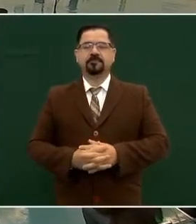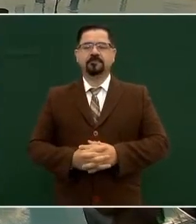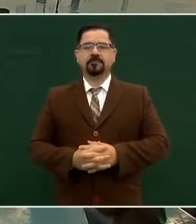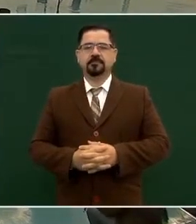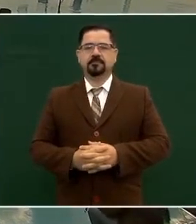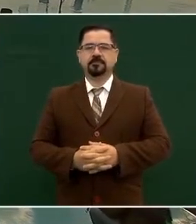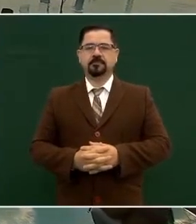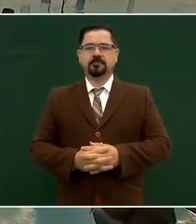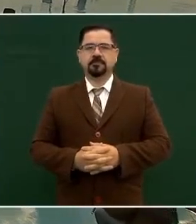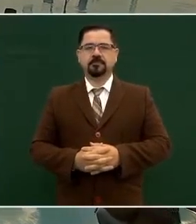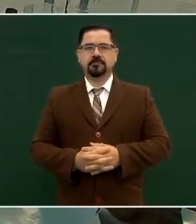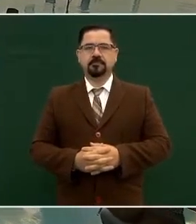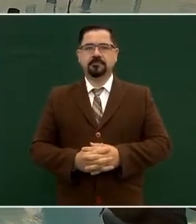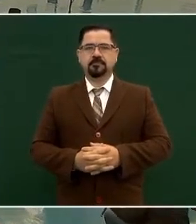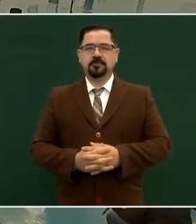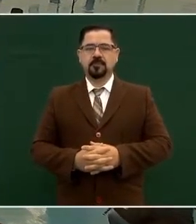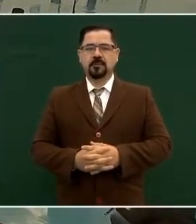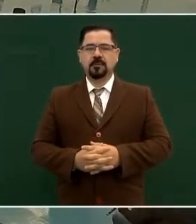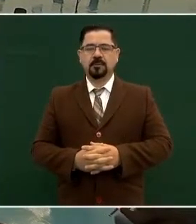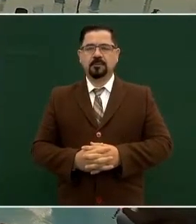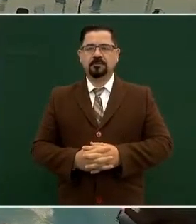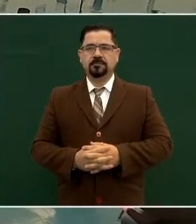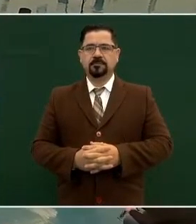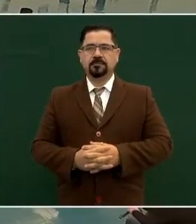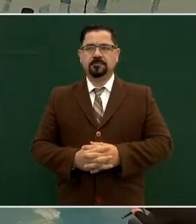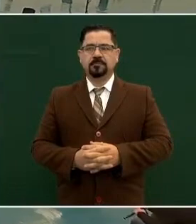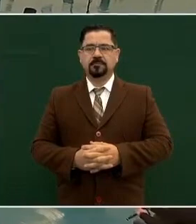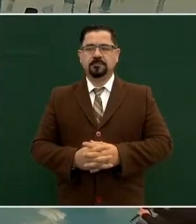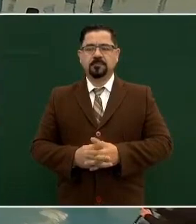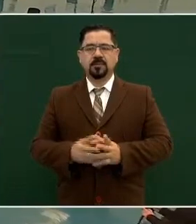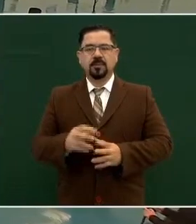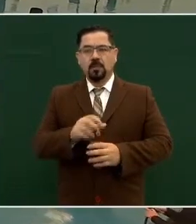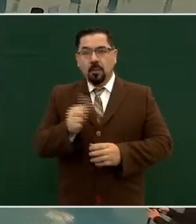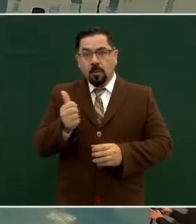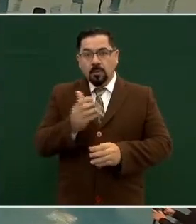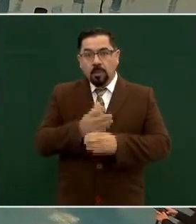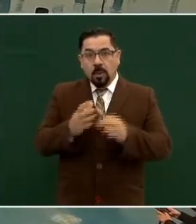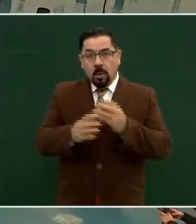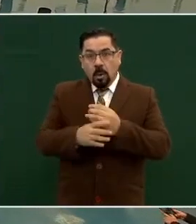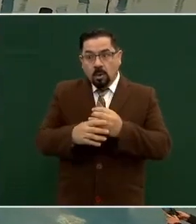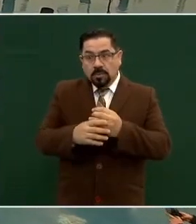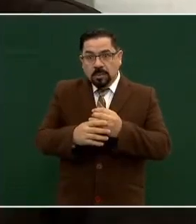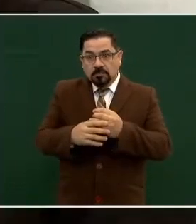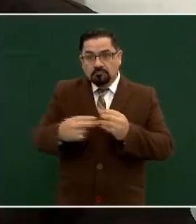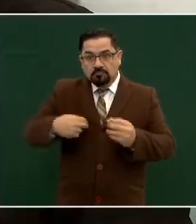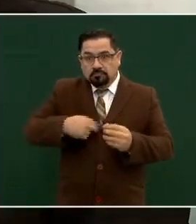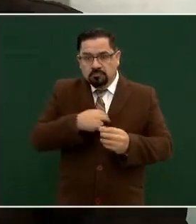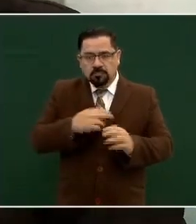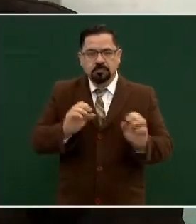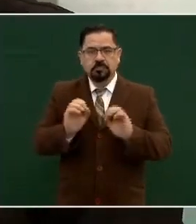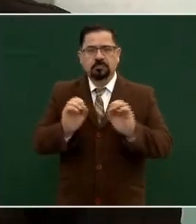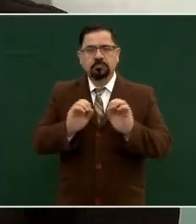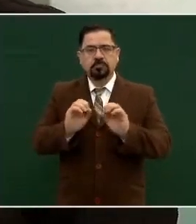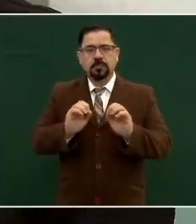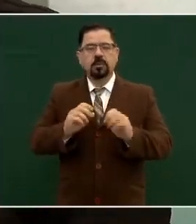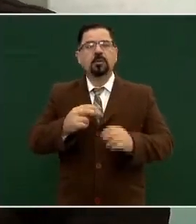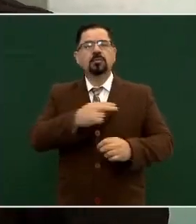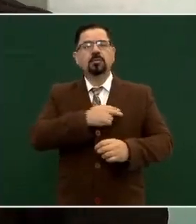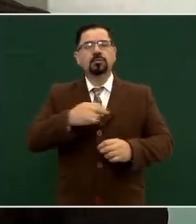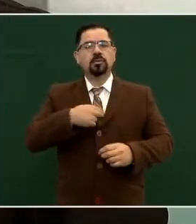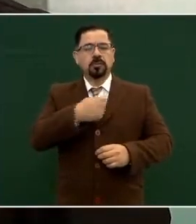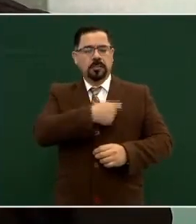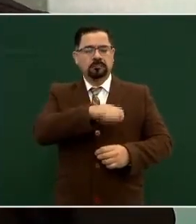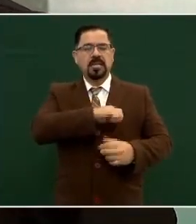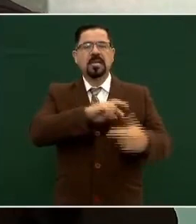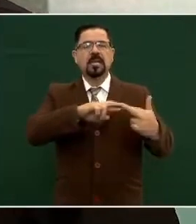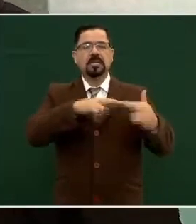y no hay ninguna otra acción. Es una relación económica, desde